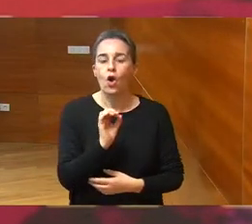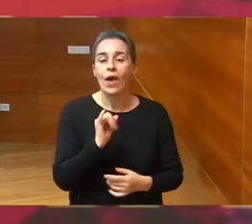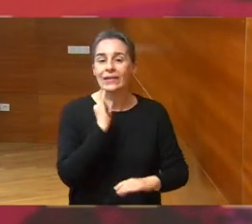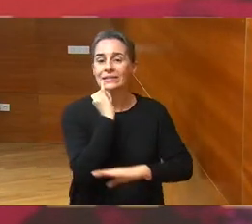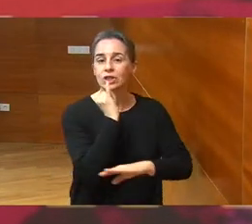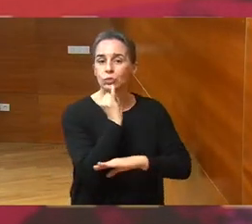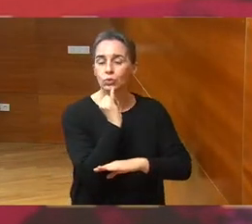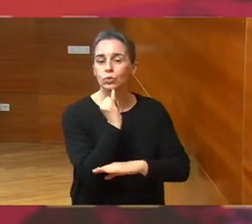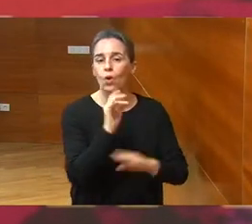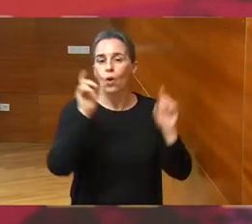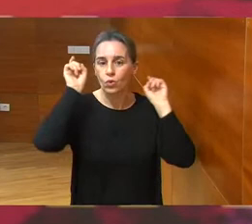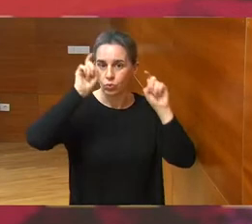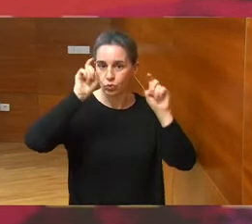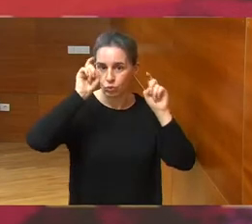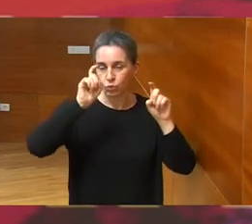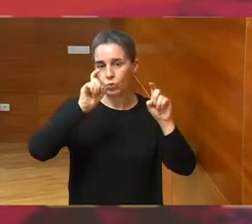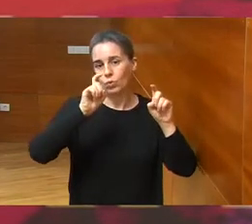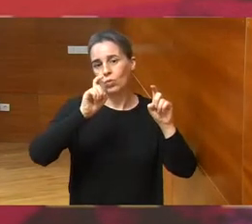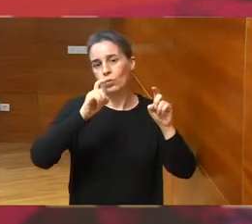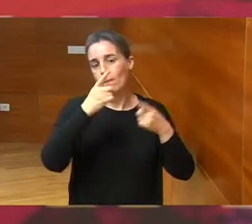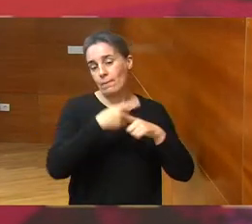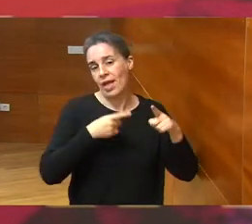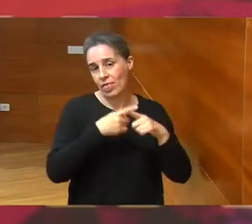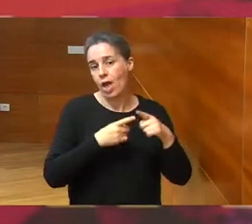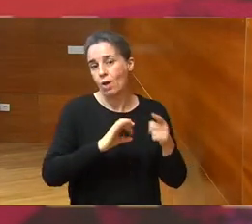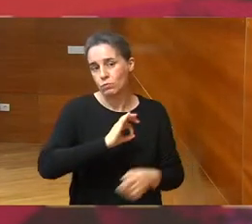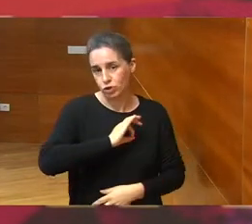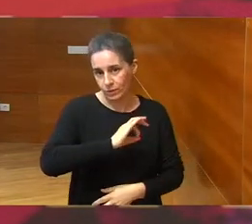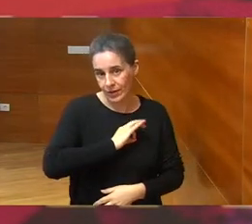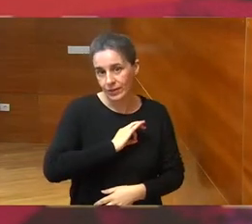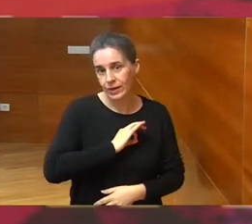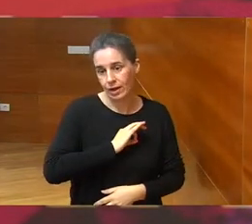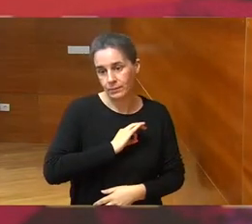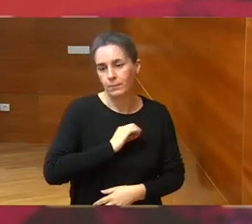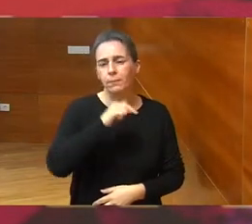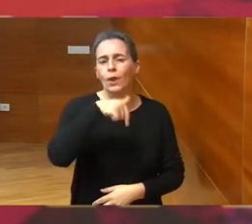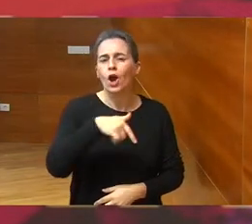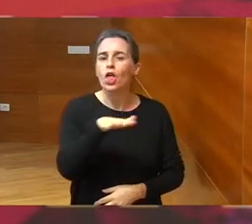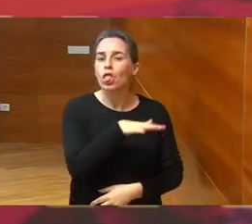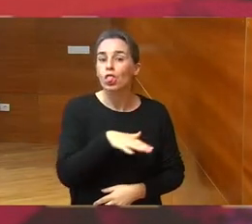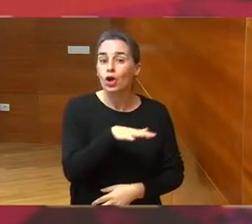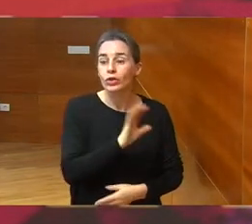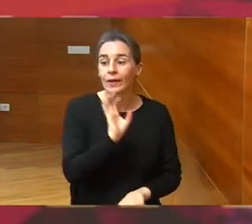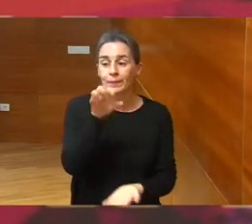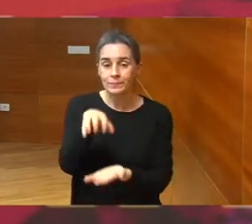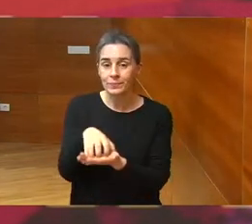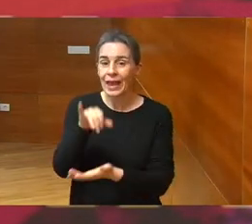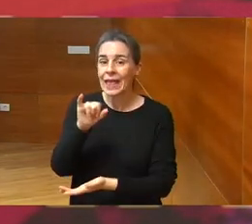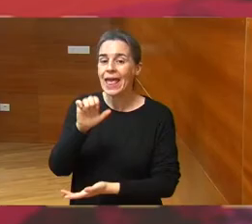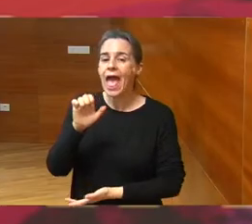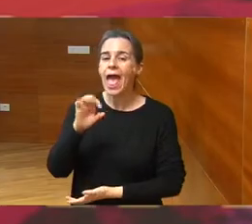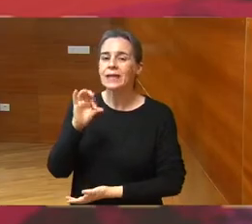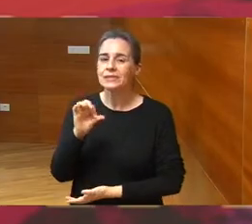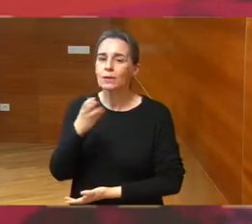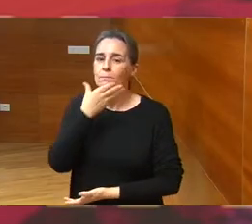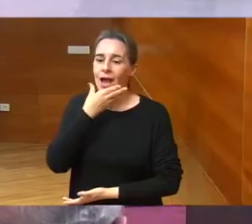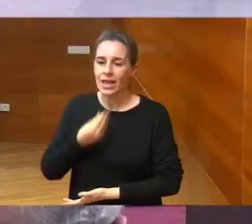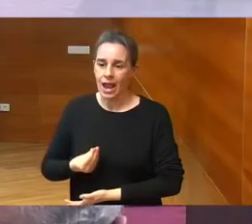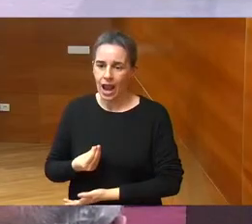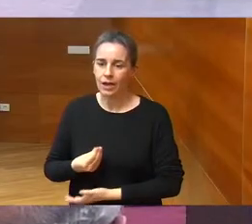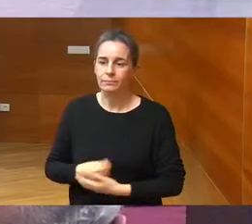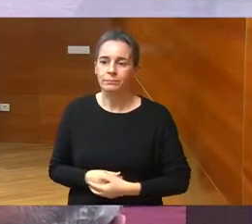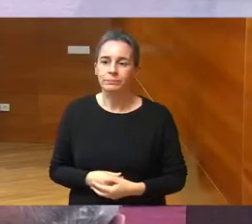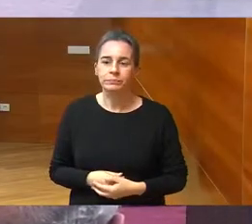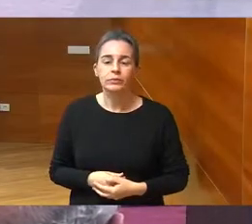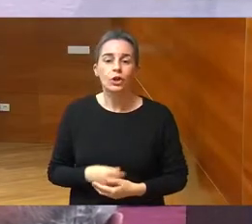de enseñanza media de pontevedra que os está ubicado no y es vaning clan por